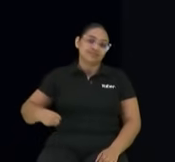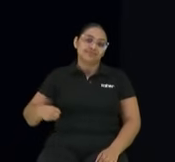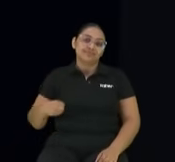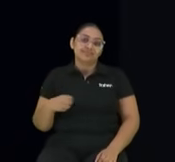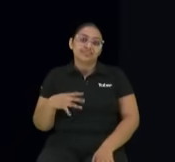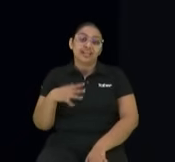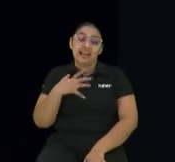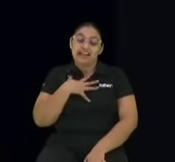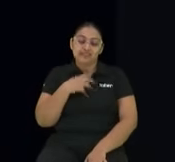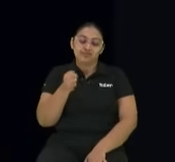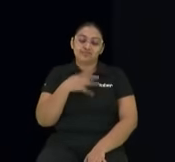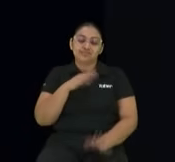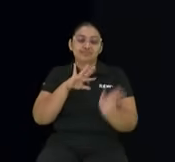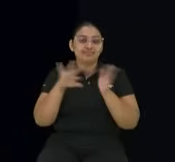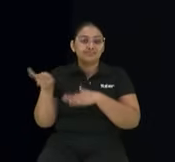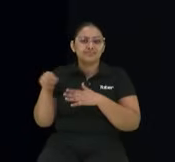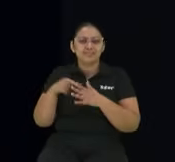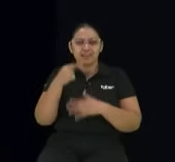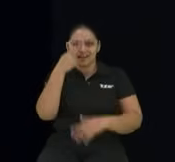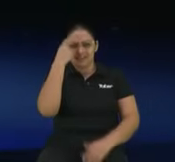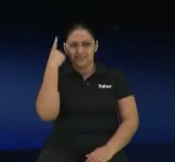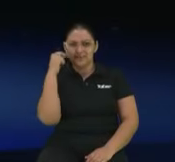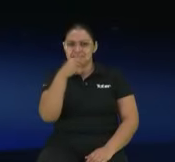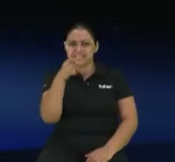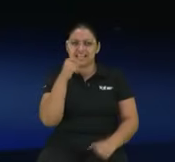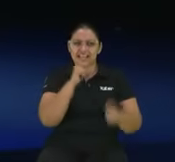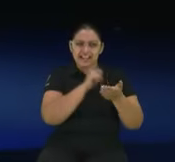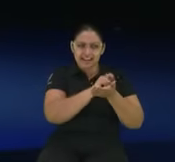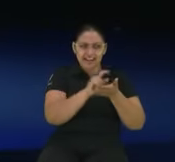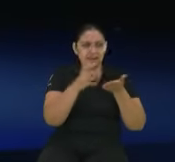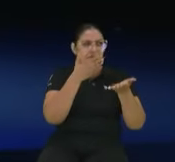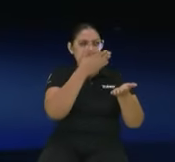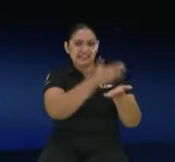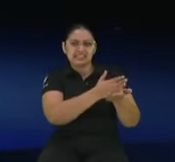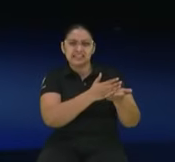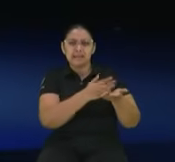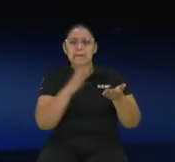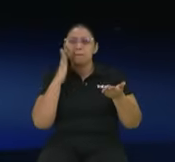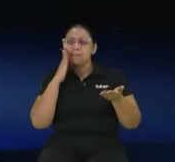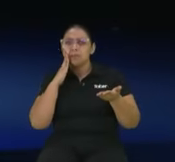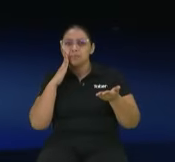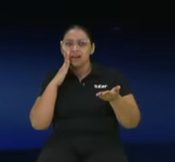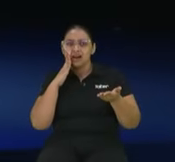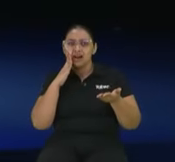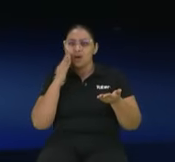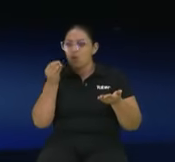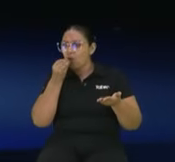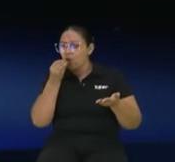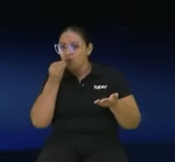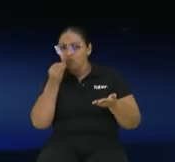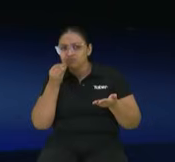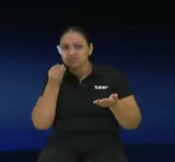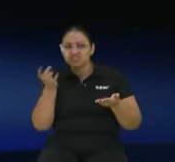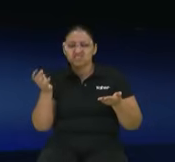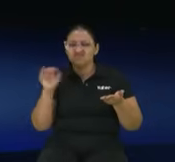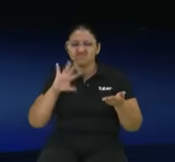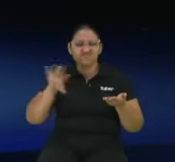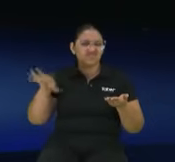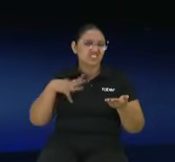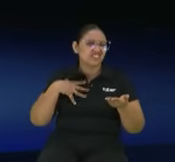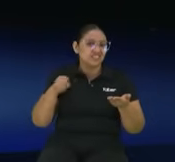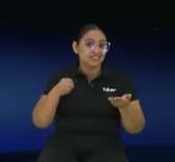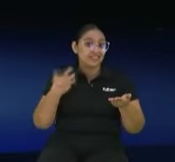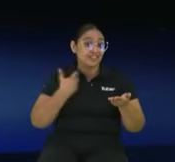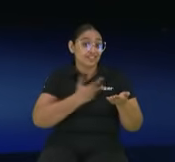acuerda usted que llegaba a la escuela y siempre la comida que su mami le ponía usted no le gustaba y qué hacíamos nosotros en la escuela